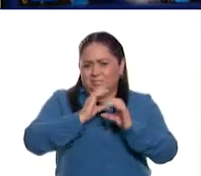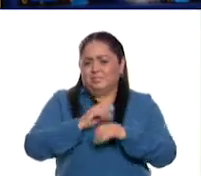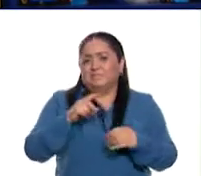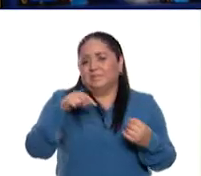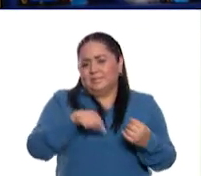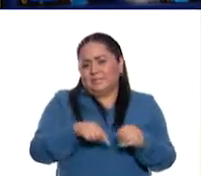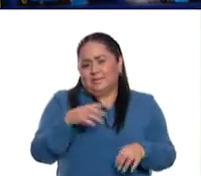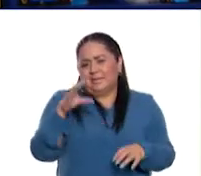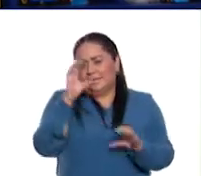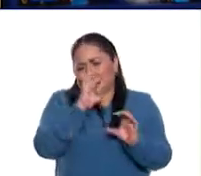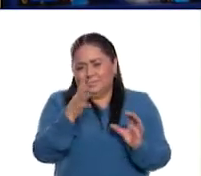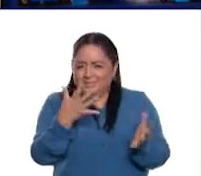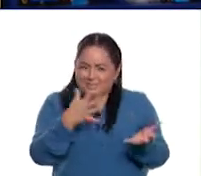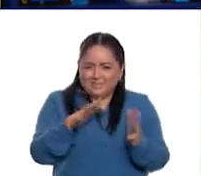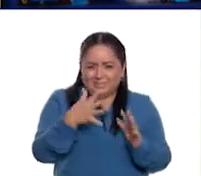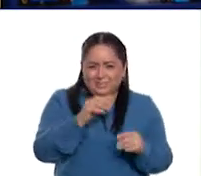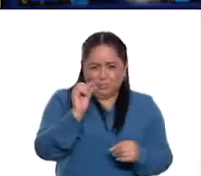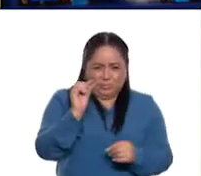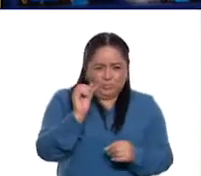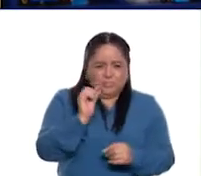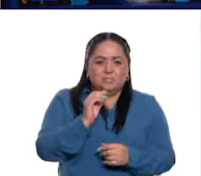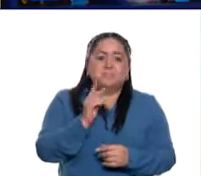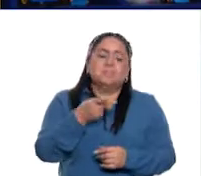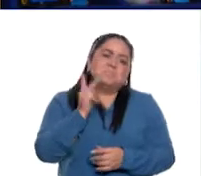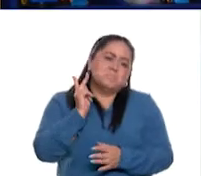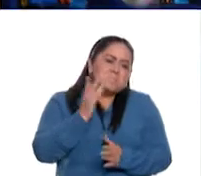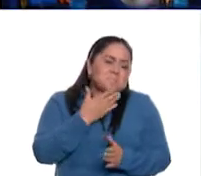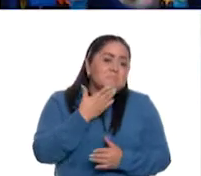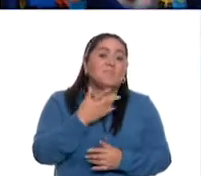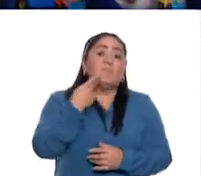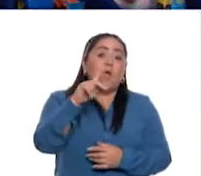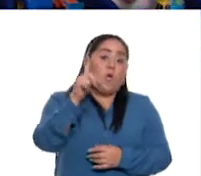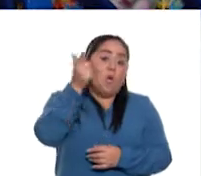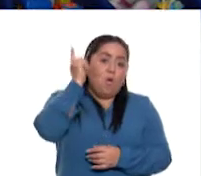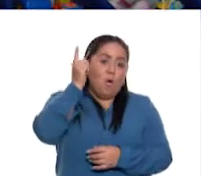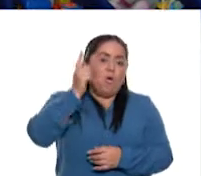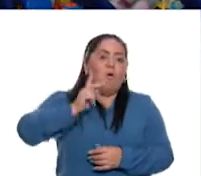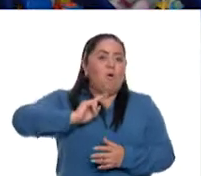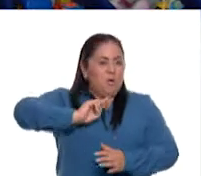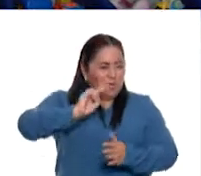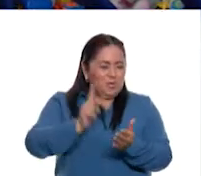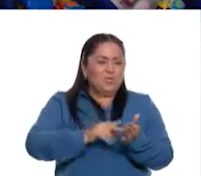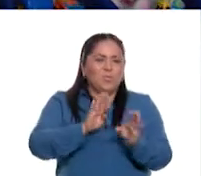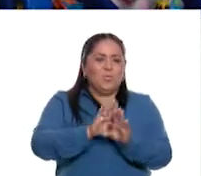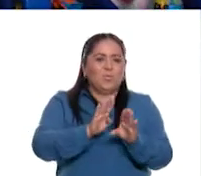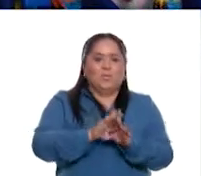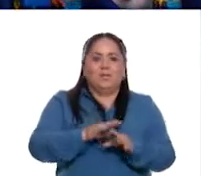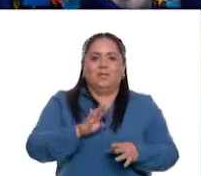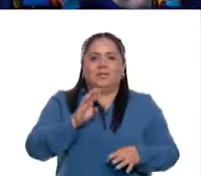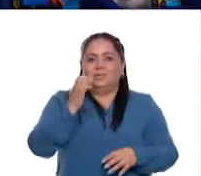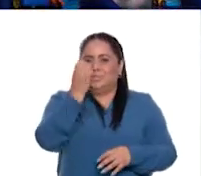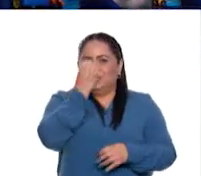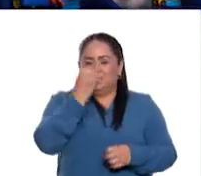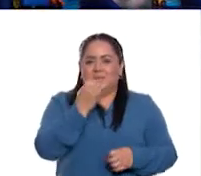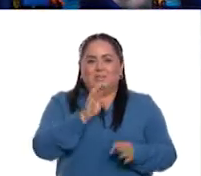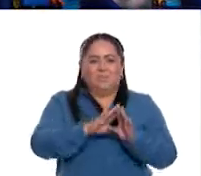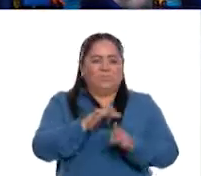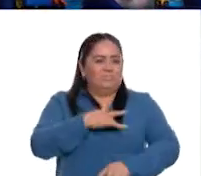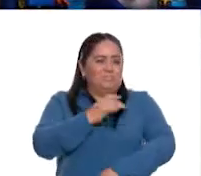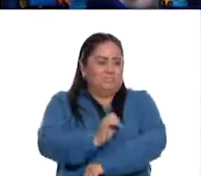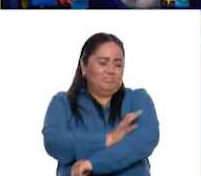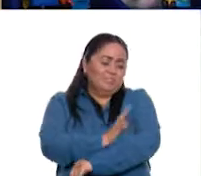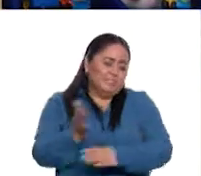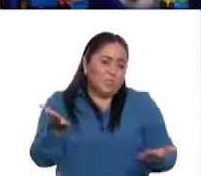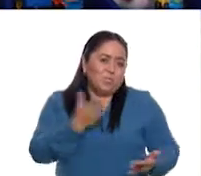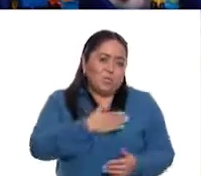Esta canción que me está saliendo un poquito y que ojalá se volviera como un himno de la educación socioemocional.